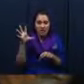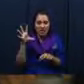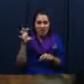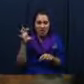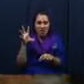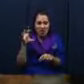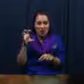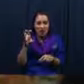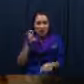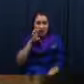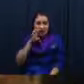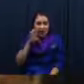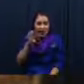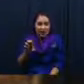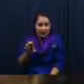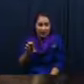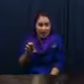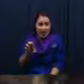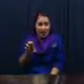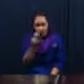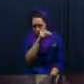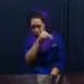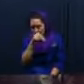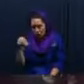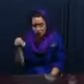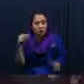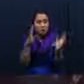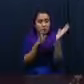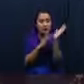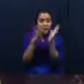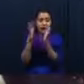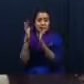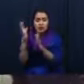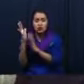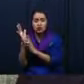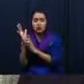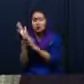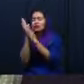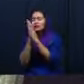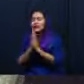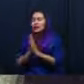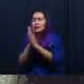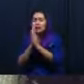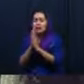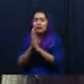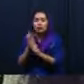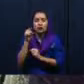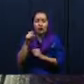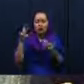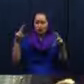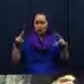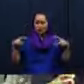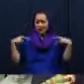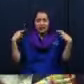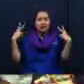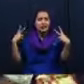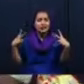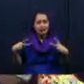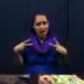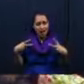sido estafados, en el nombre de Jesucristo, yo te ruego, Señor, que tú los restituyas y